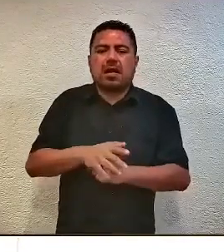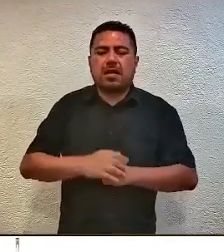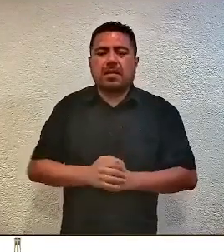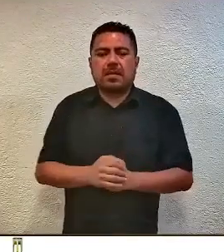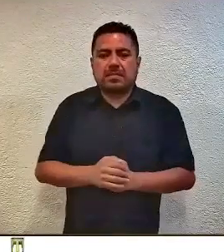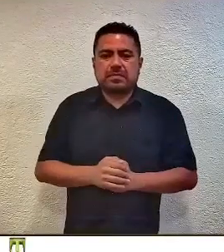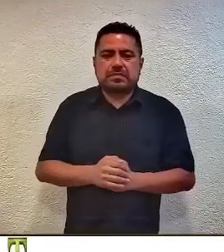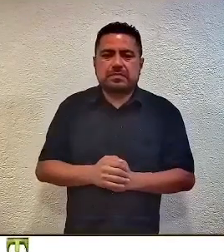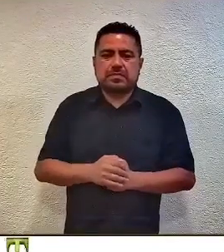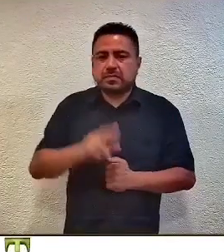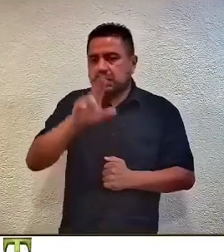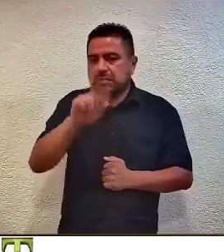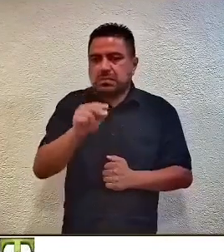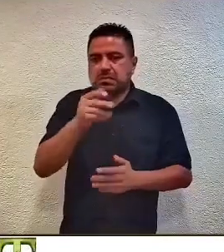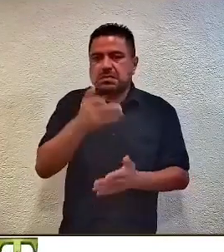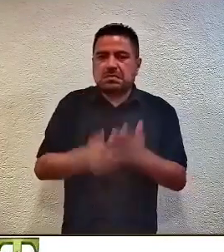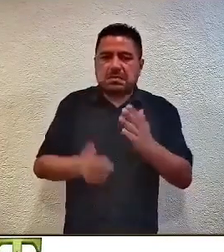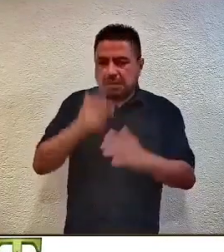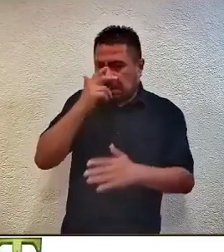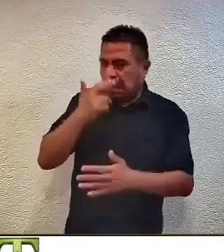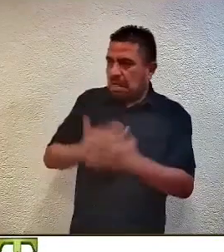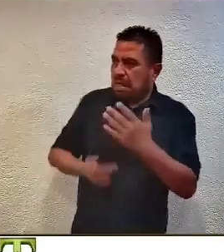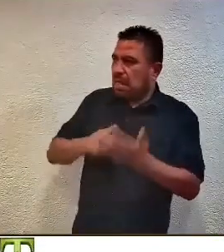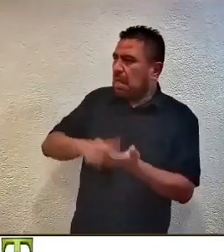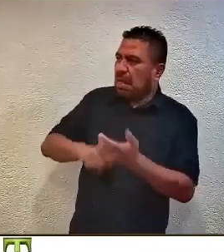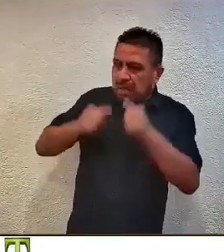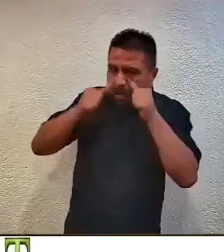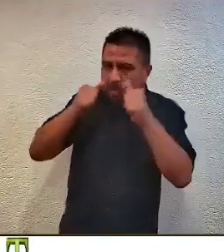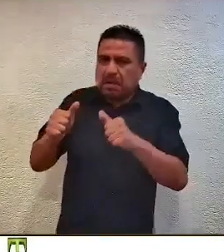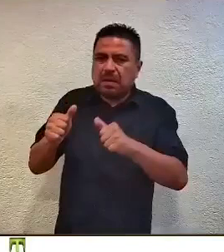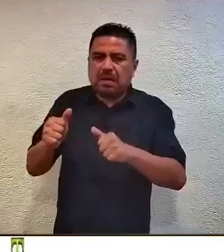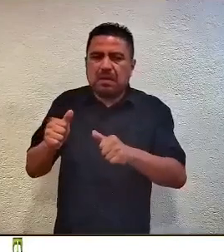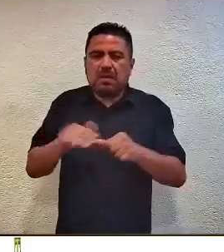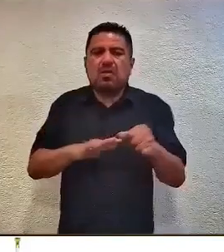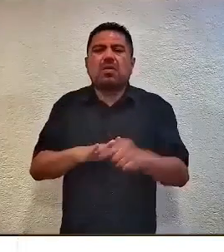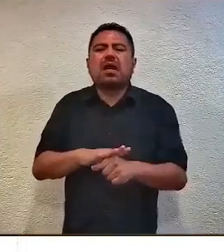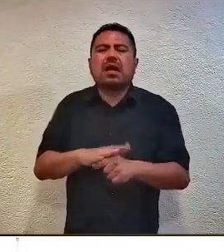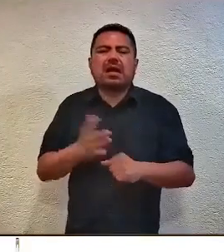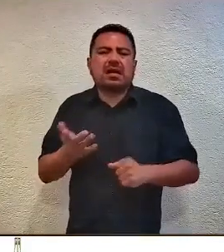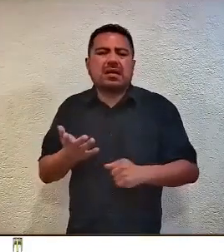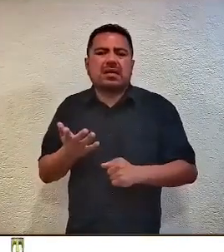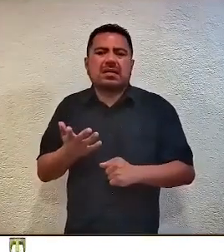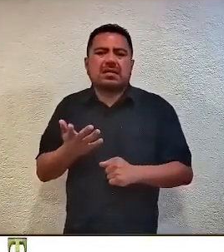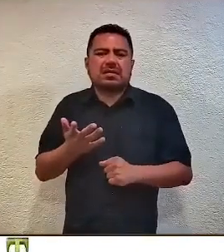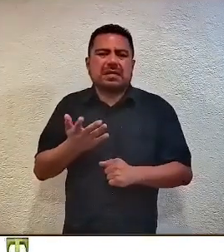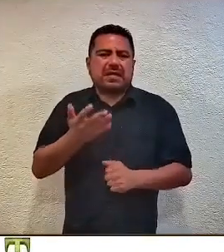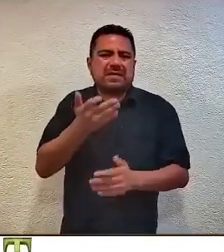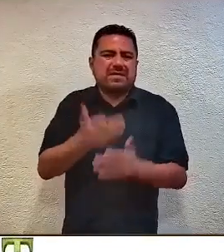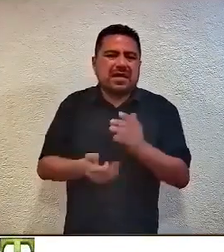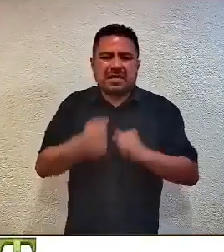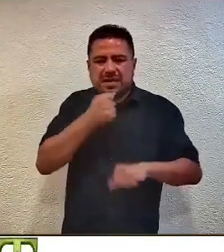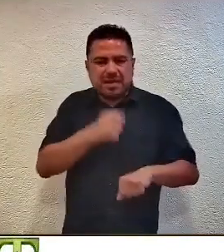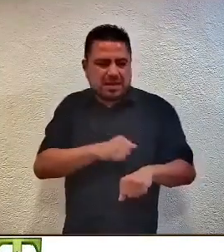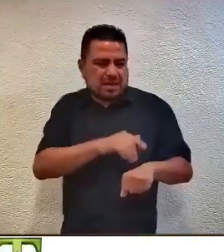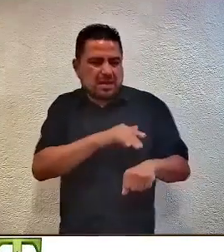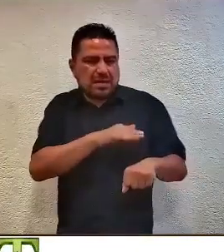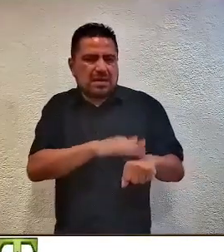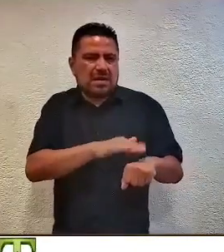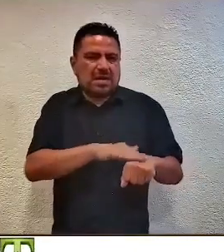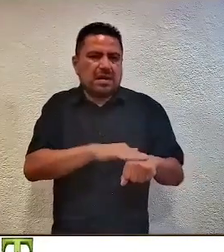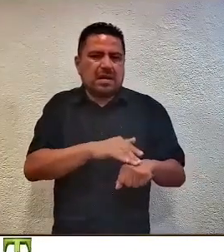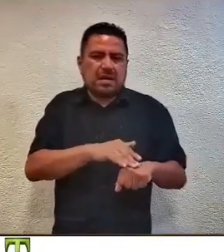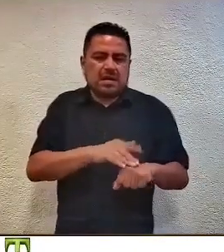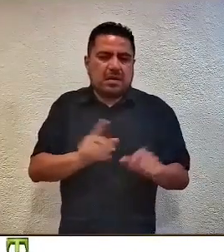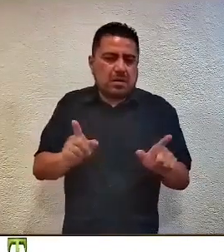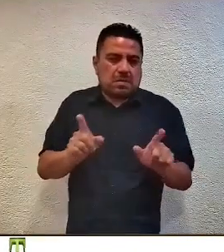más bien no hacer caso omiso en la gravedad de la deficiente notificación que se